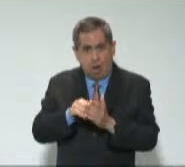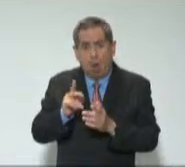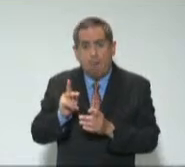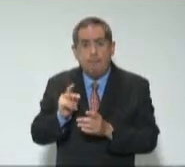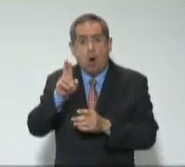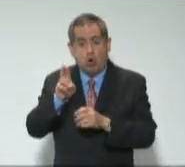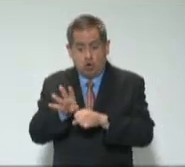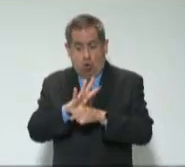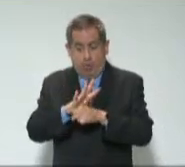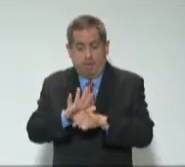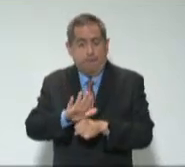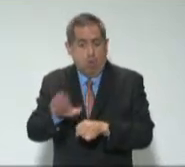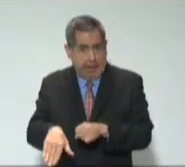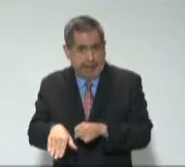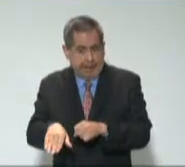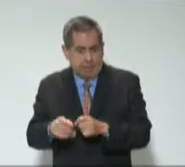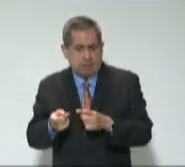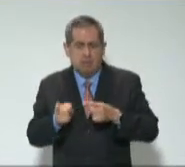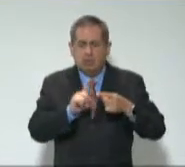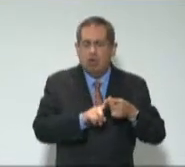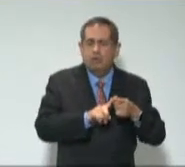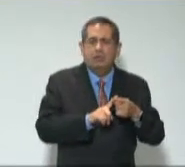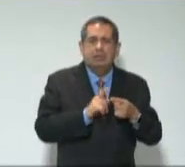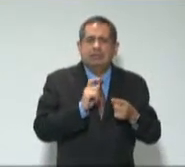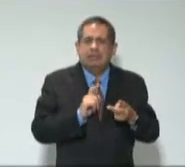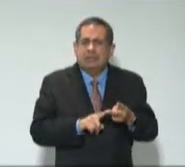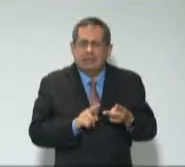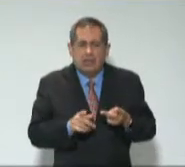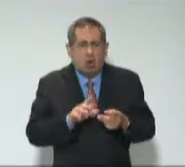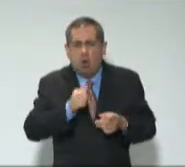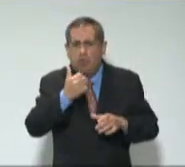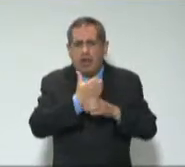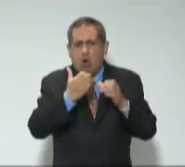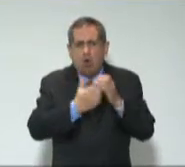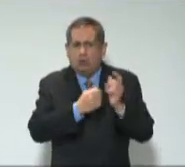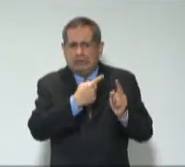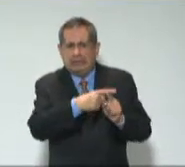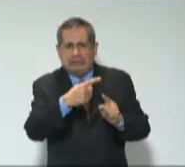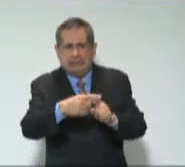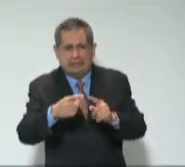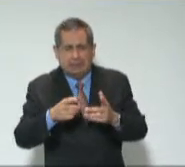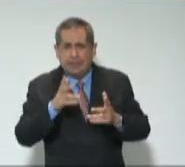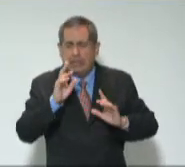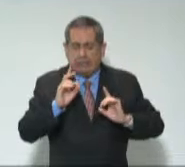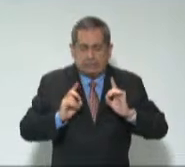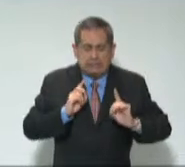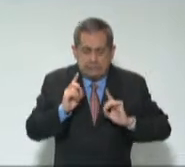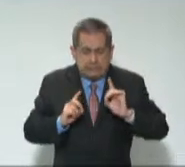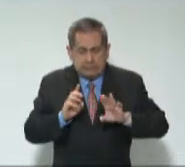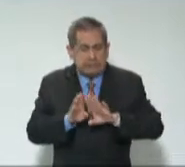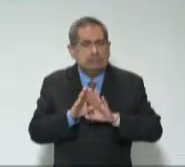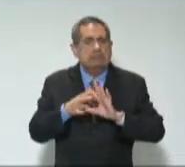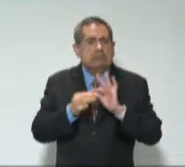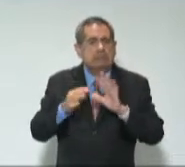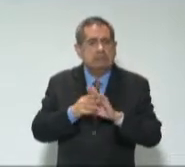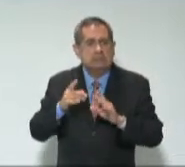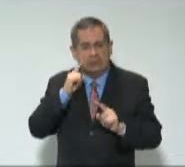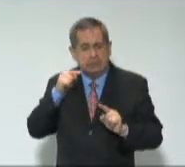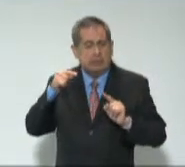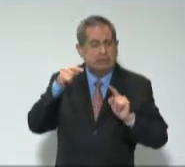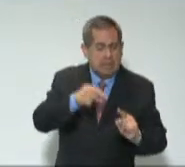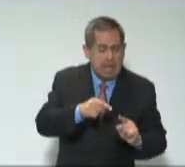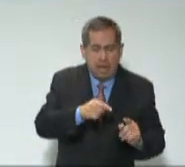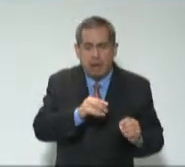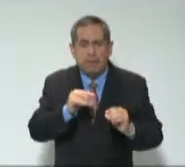causados por covid-19 y los otros son por otras causas justamente porque tenemos miedo de ir al sistema de